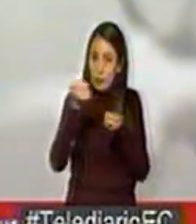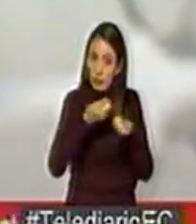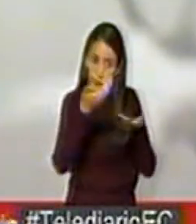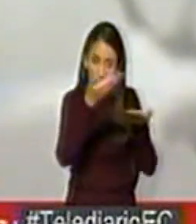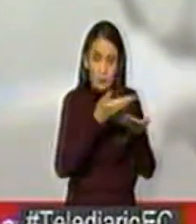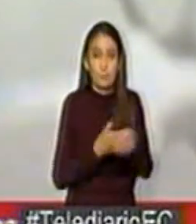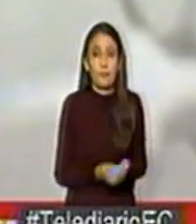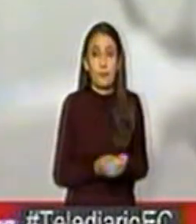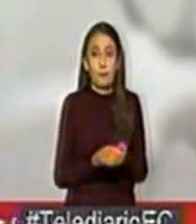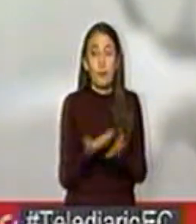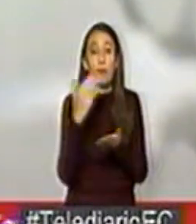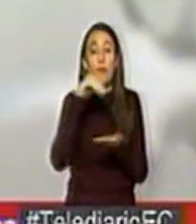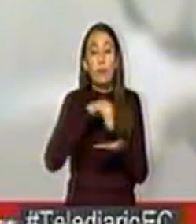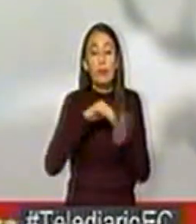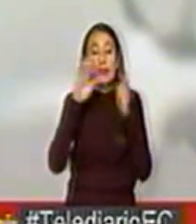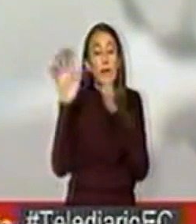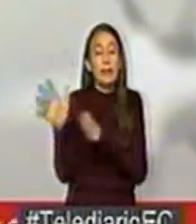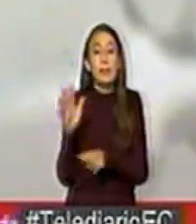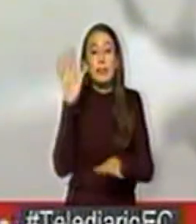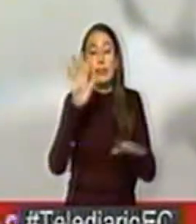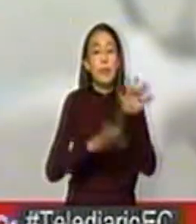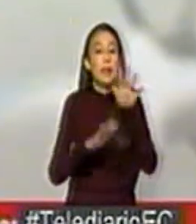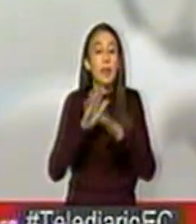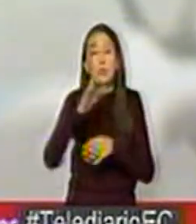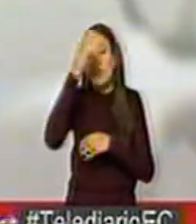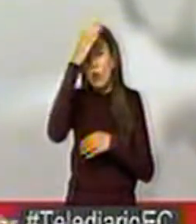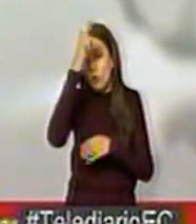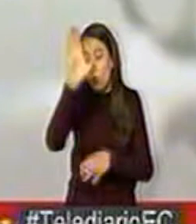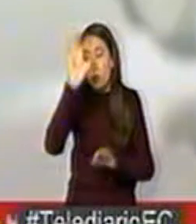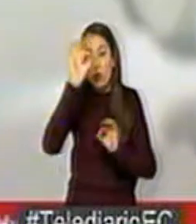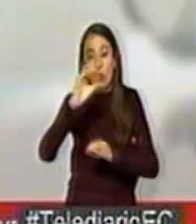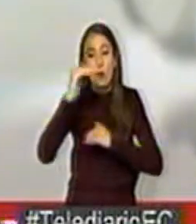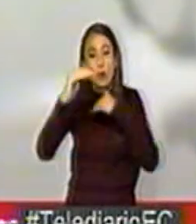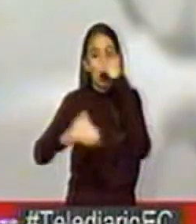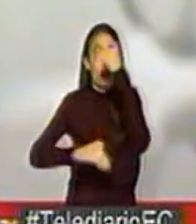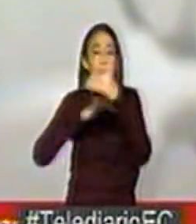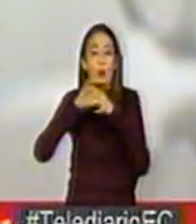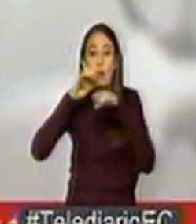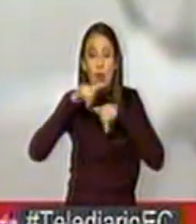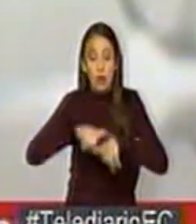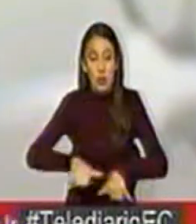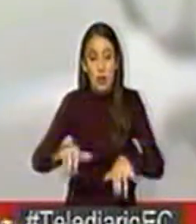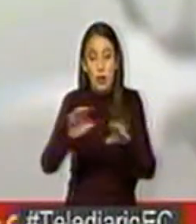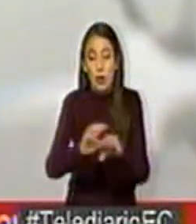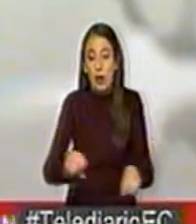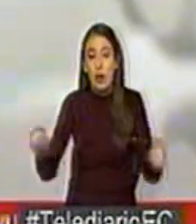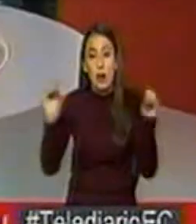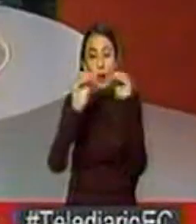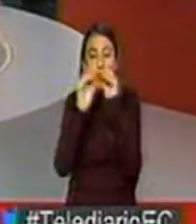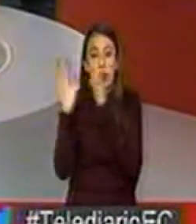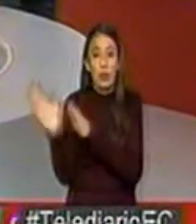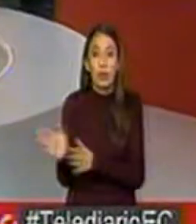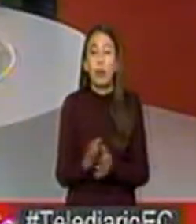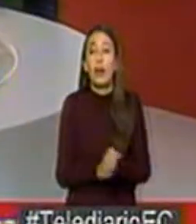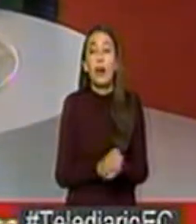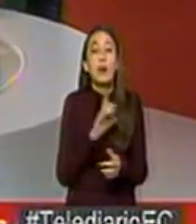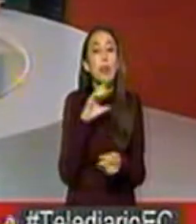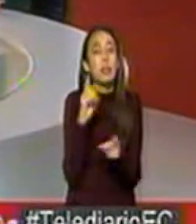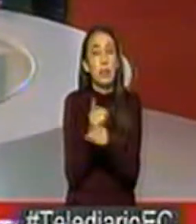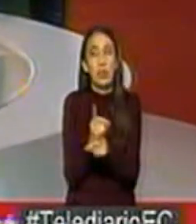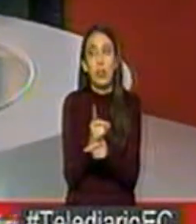segunda, a través de la ciudadanía, culturizar, sensibilizar a la población que mantenga esa condición. Si bien es